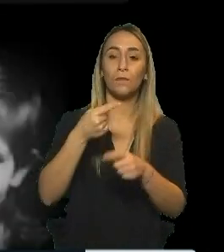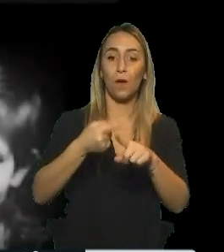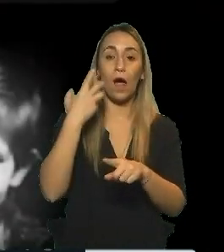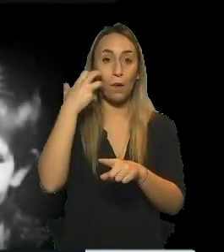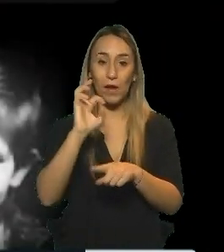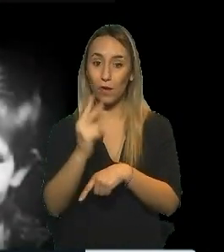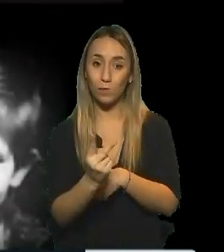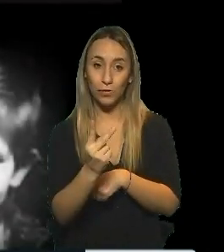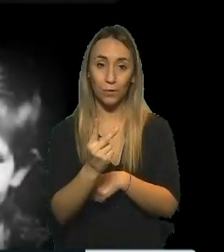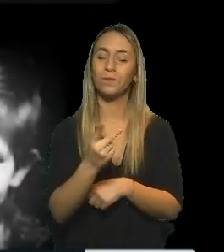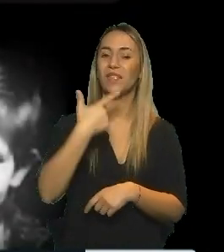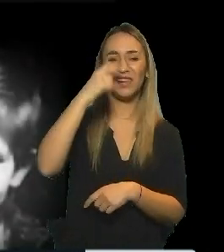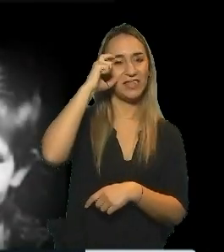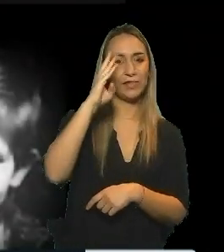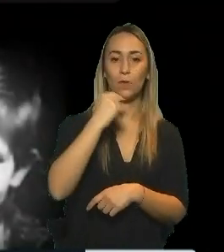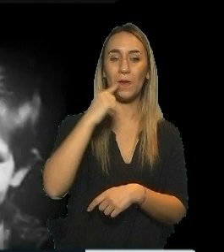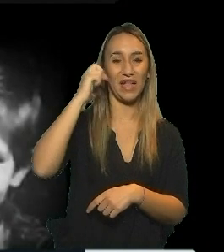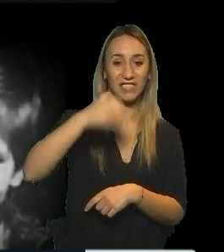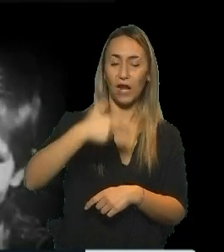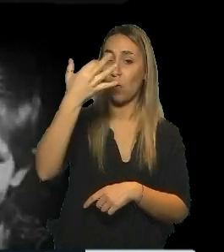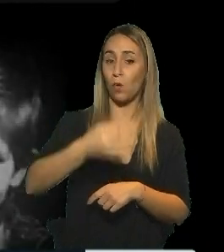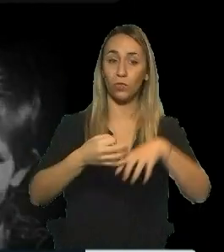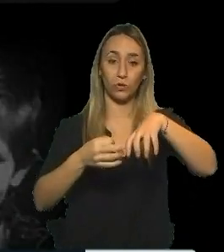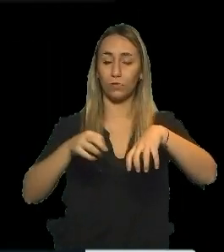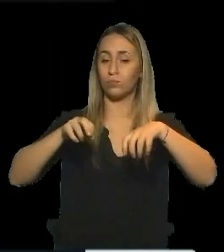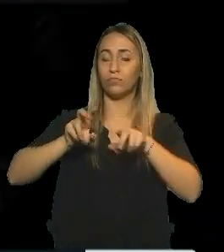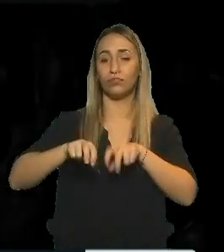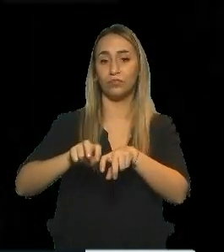abuelo. Sebastián pasaba por la puerta de AMIA de la mano de su madre.